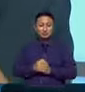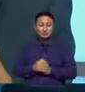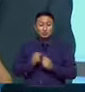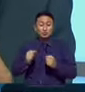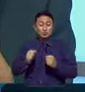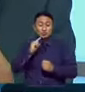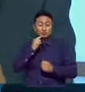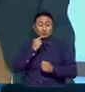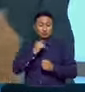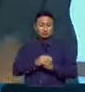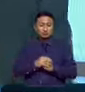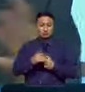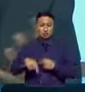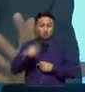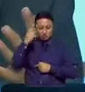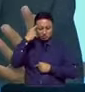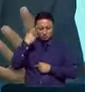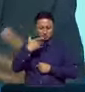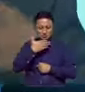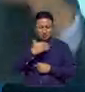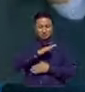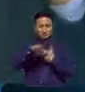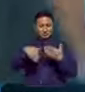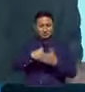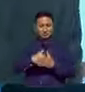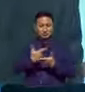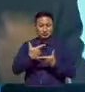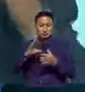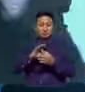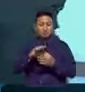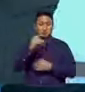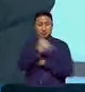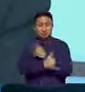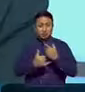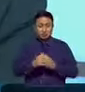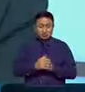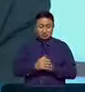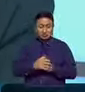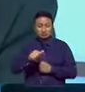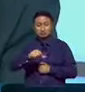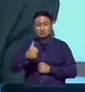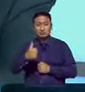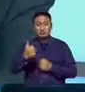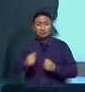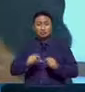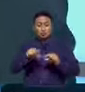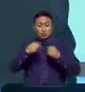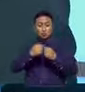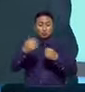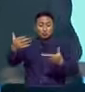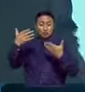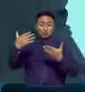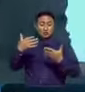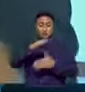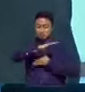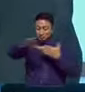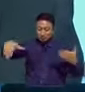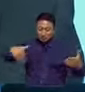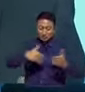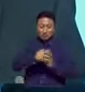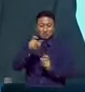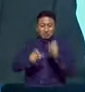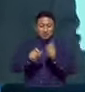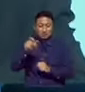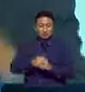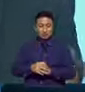seria. Así que yo creo que lo mejor para todos, para Alianza País y para las demás fuerzas políticas, para el país en su conjunto, para los